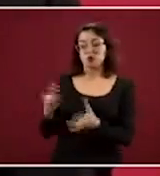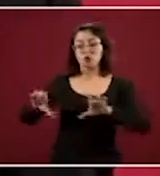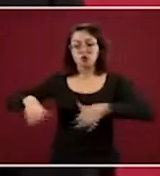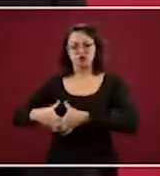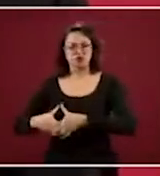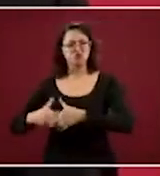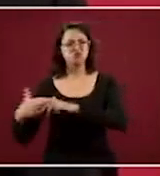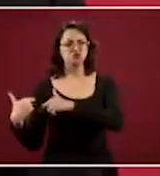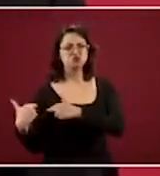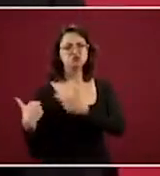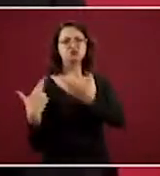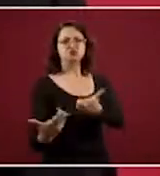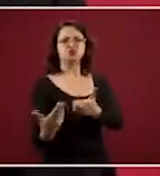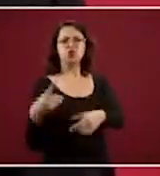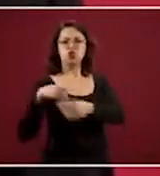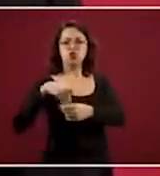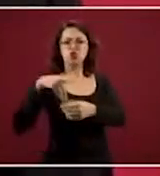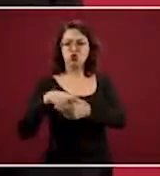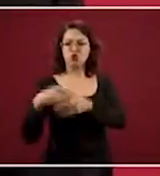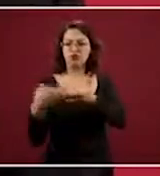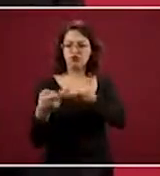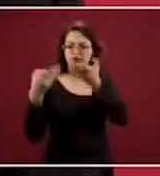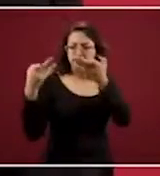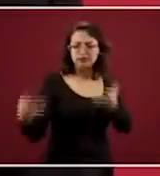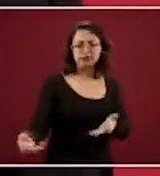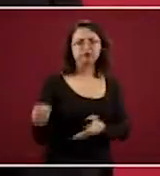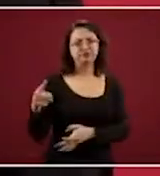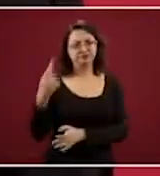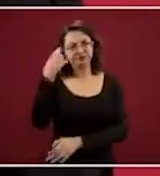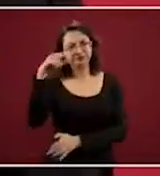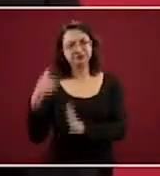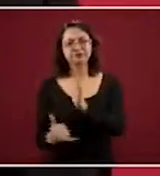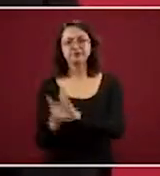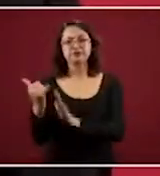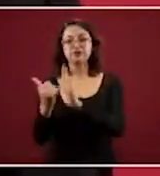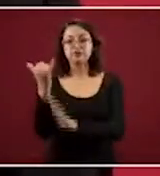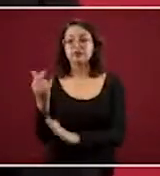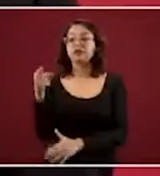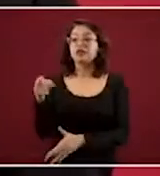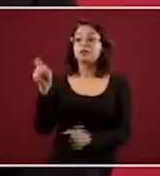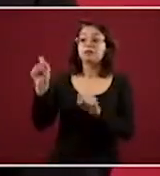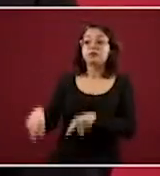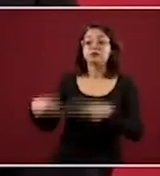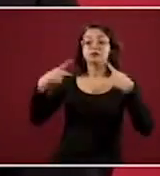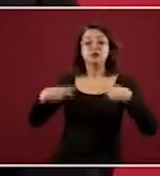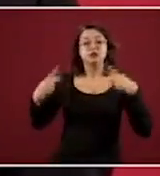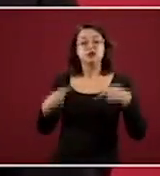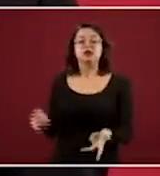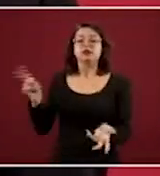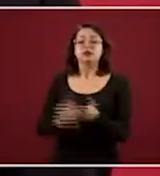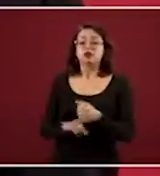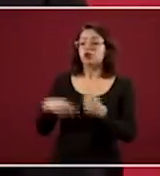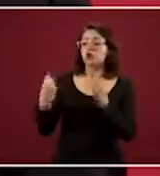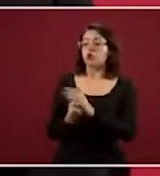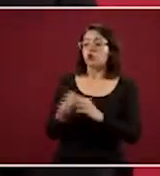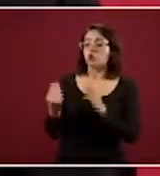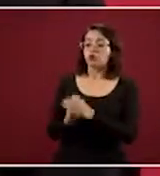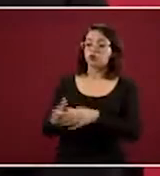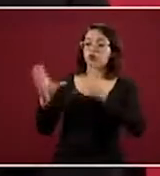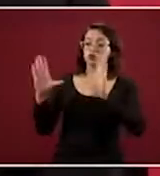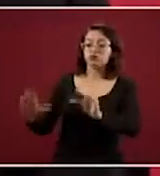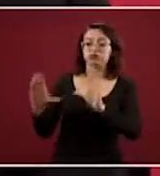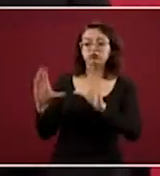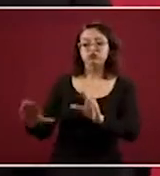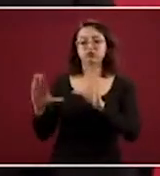Y se va a capacitar a todo el personal y van a